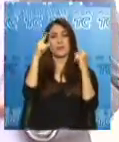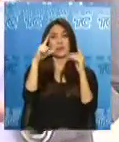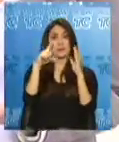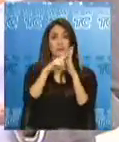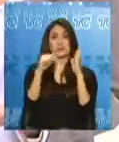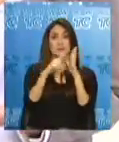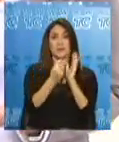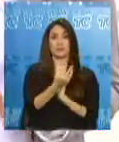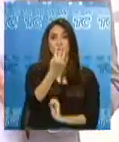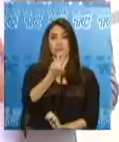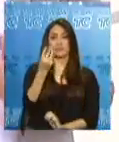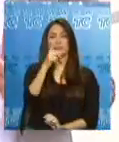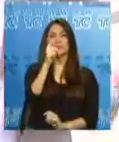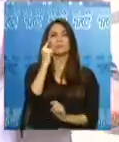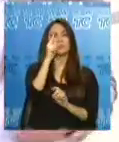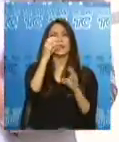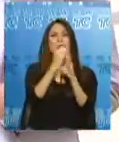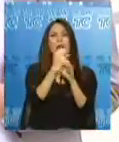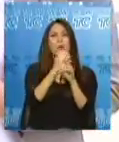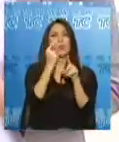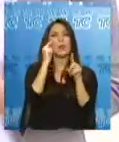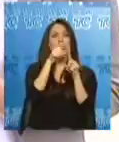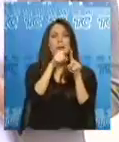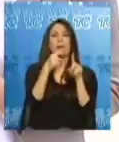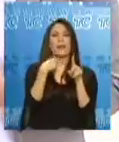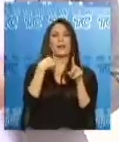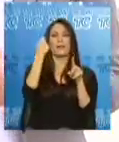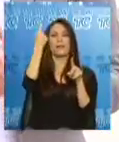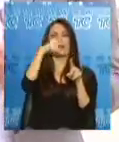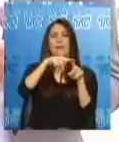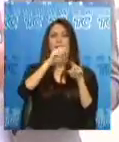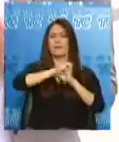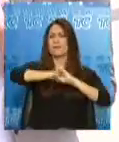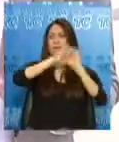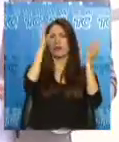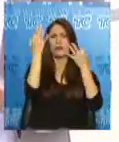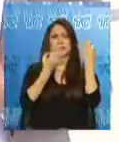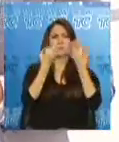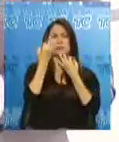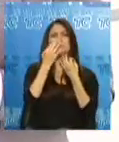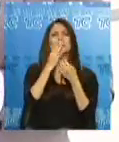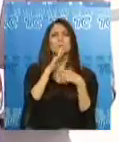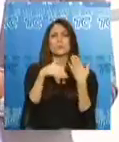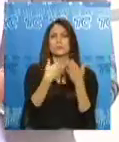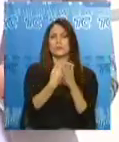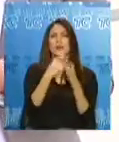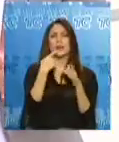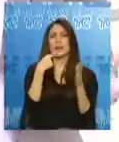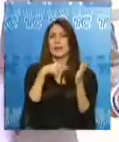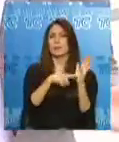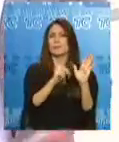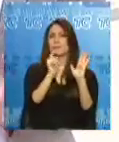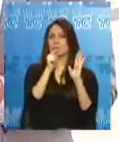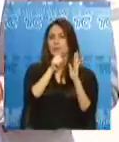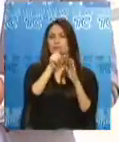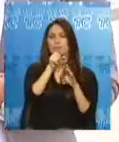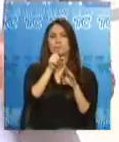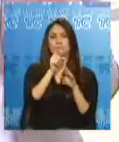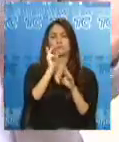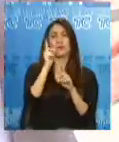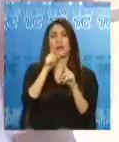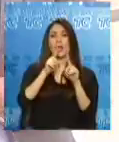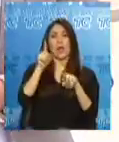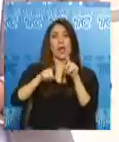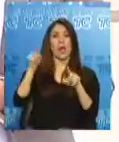esta calculadora a favor o en beneficio de toda la ciudadanía, porque se nos pone también ejemplos que no vienen a la realidad. Nos